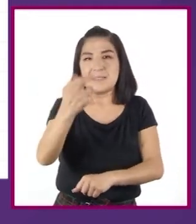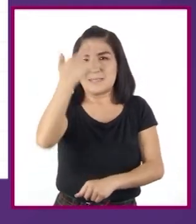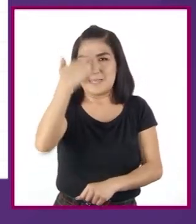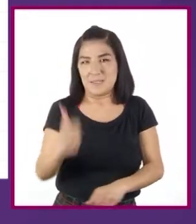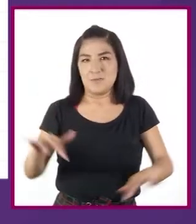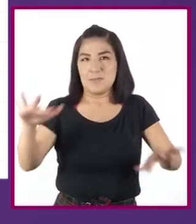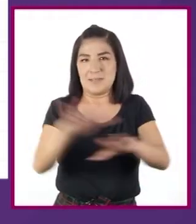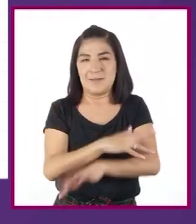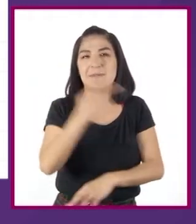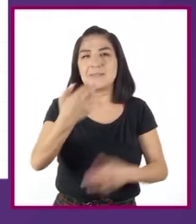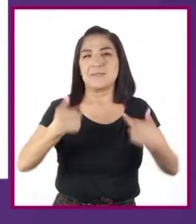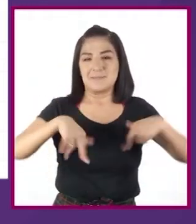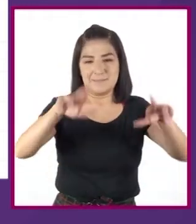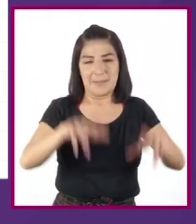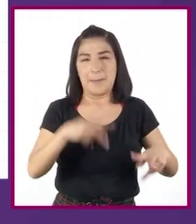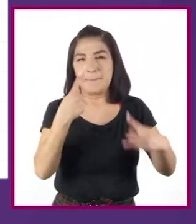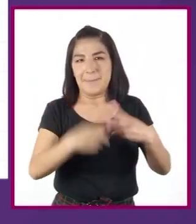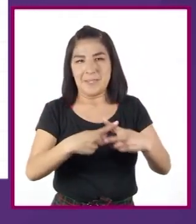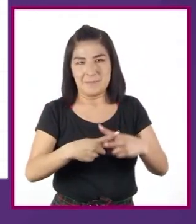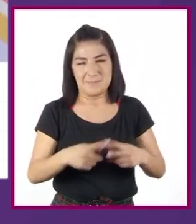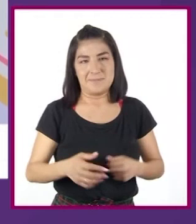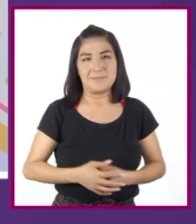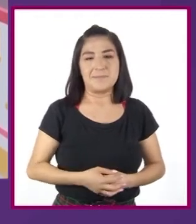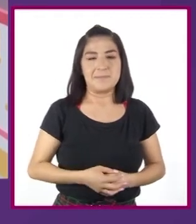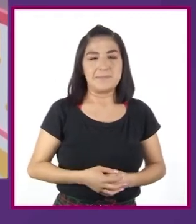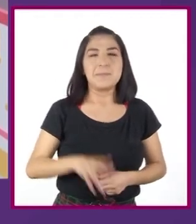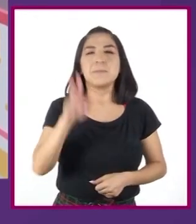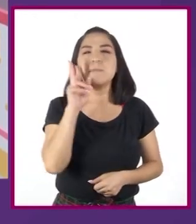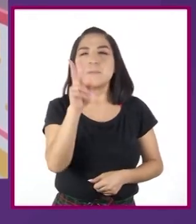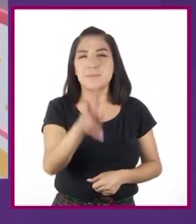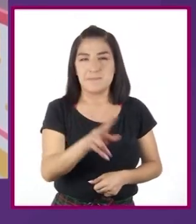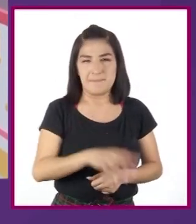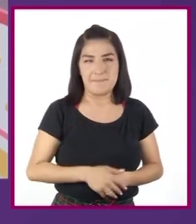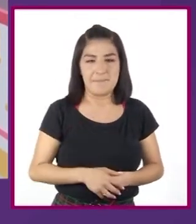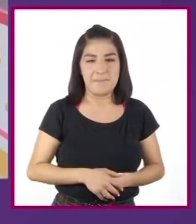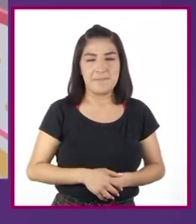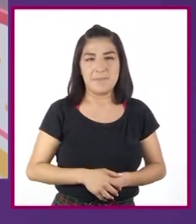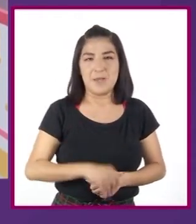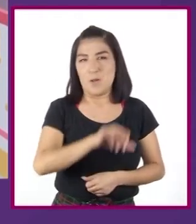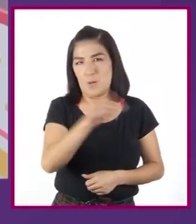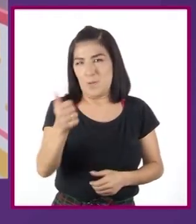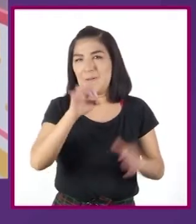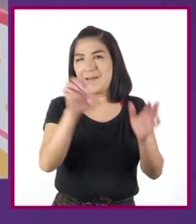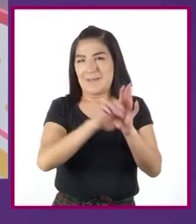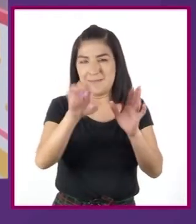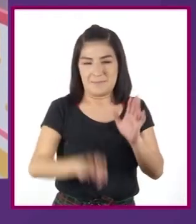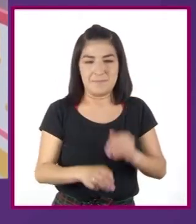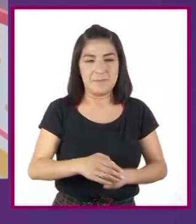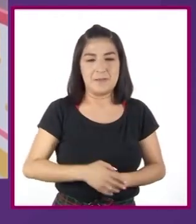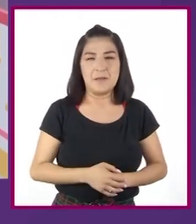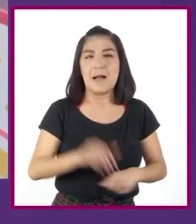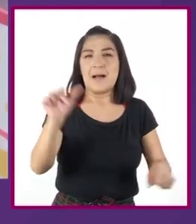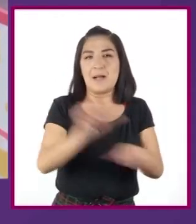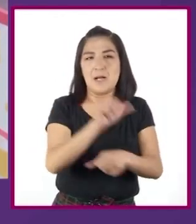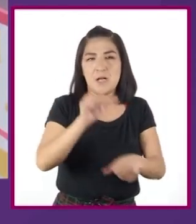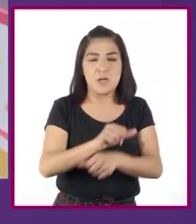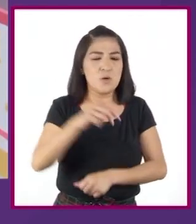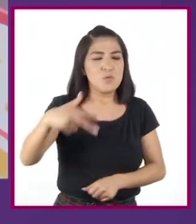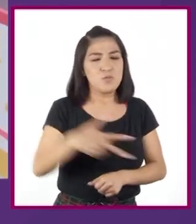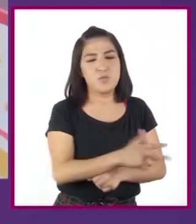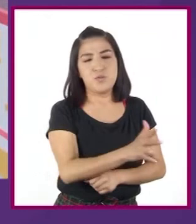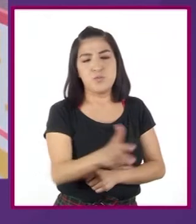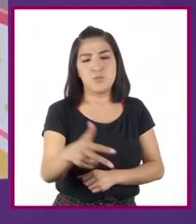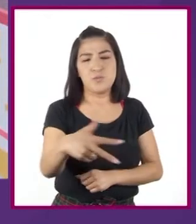a nuestra expresión algebraica. Observemos el siguiente ejemplo. Un auto recorre las distancias